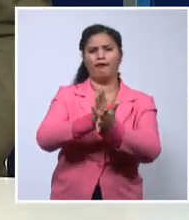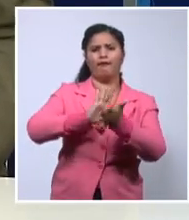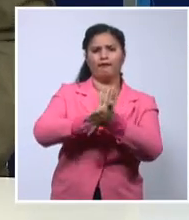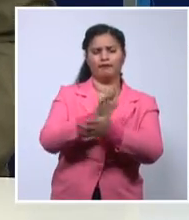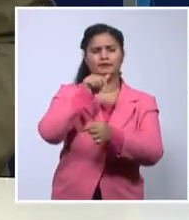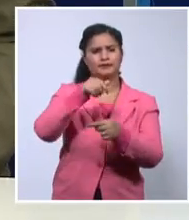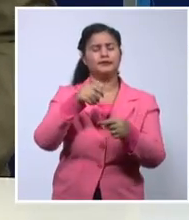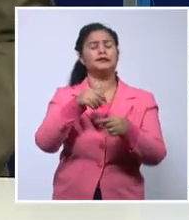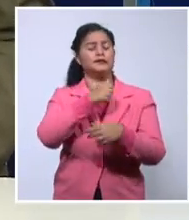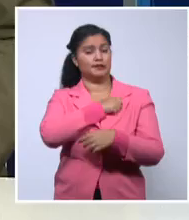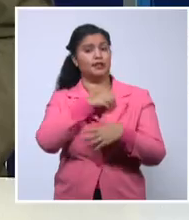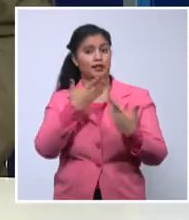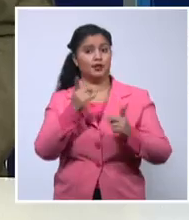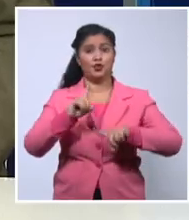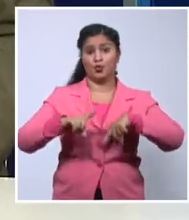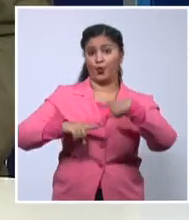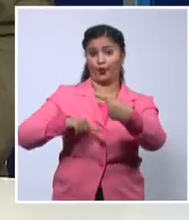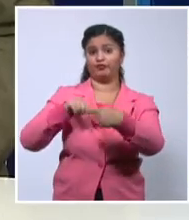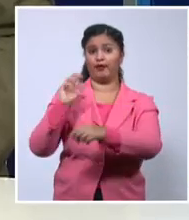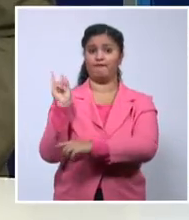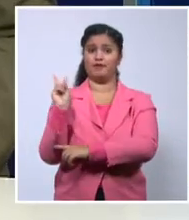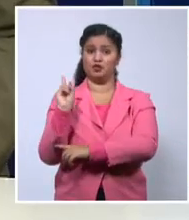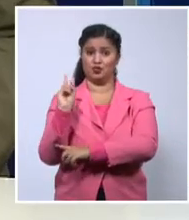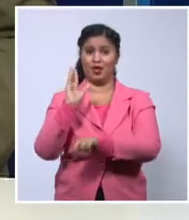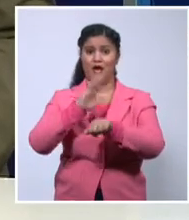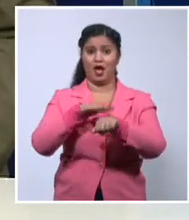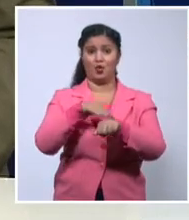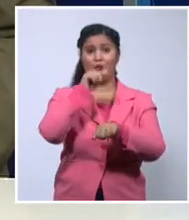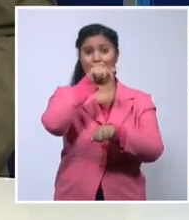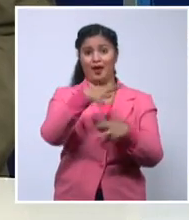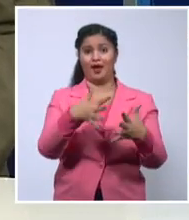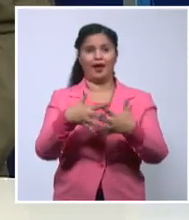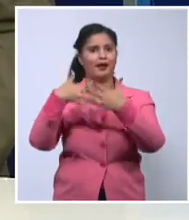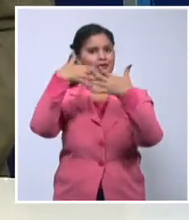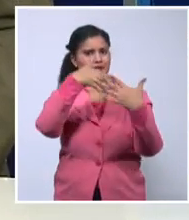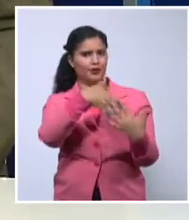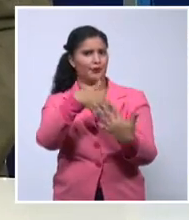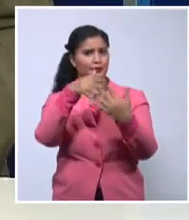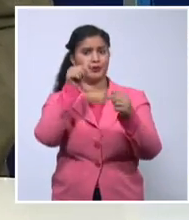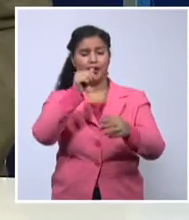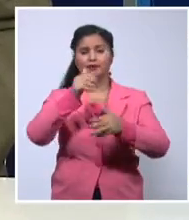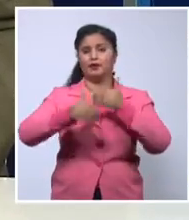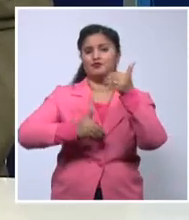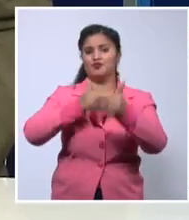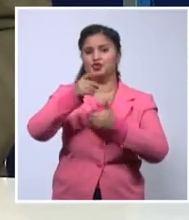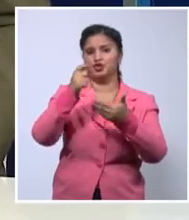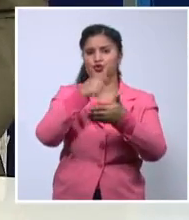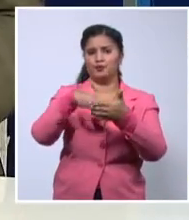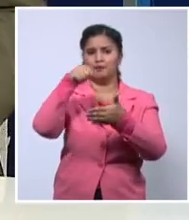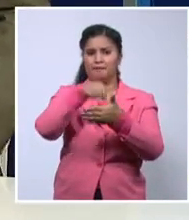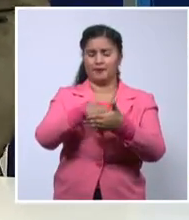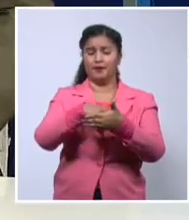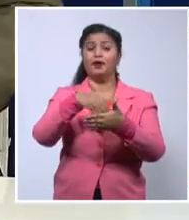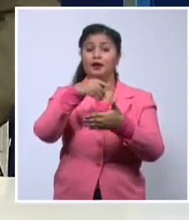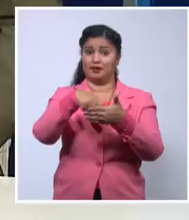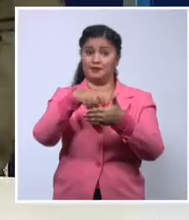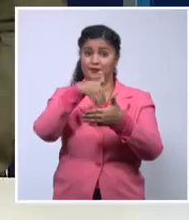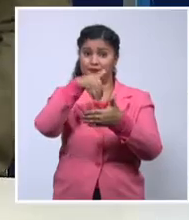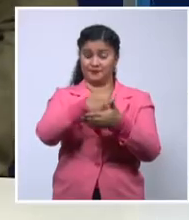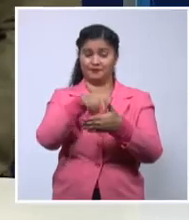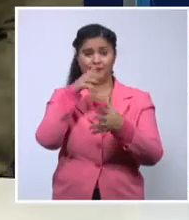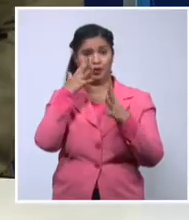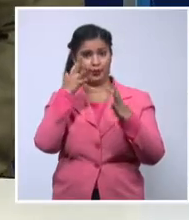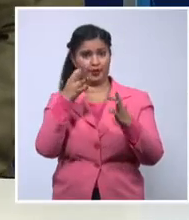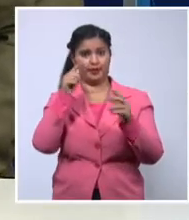sectores, ya sabemos cuáles, a un proceso totalmente legítimo desde todos los puntos de vista? Bueno, tres elementos en mi